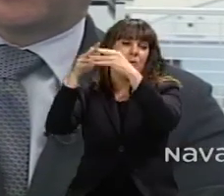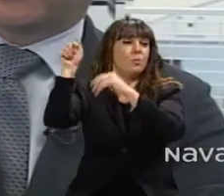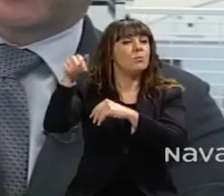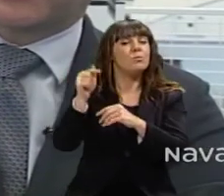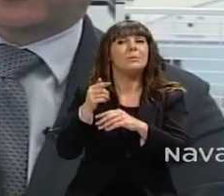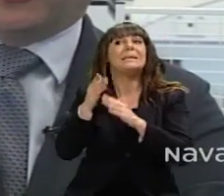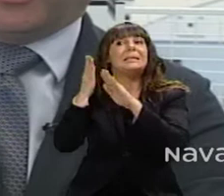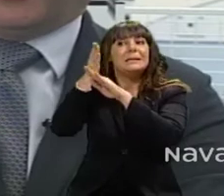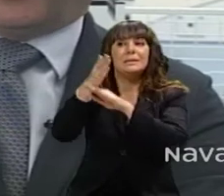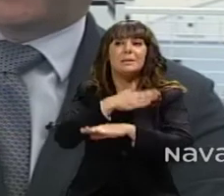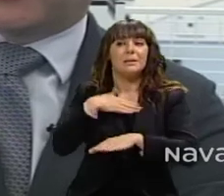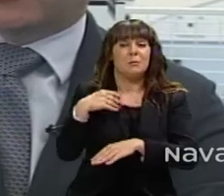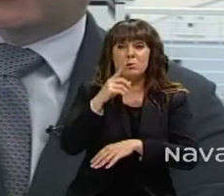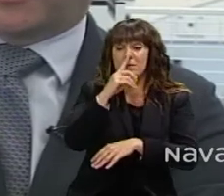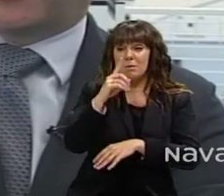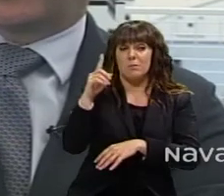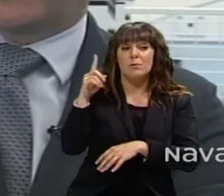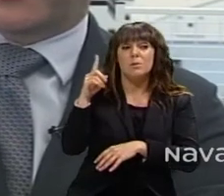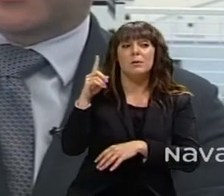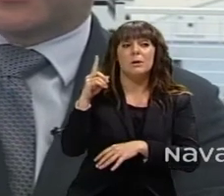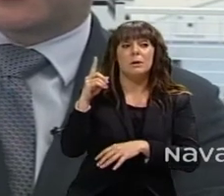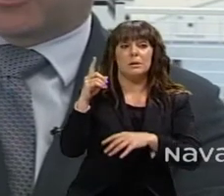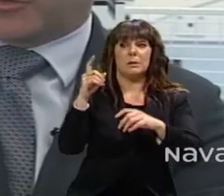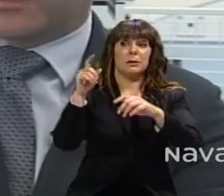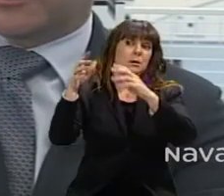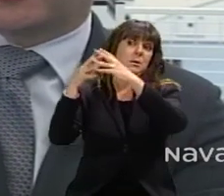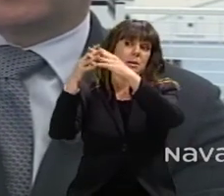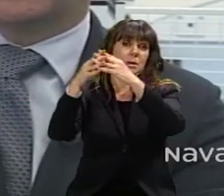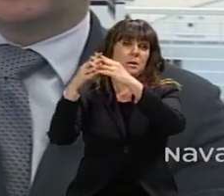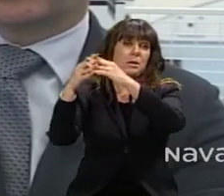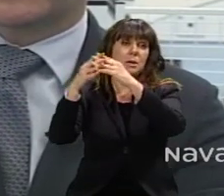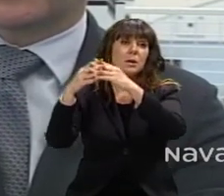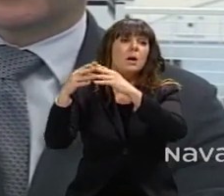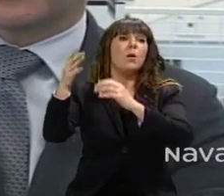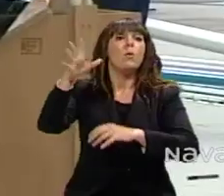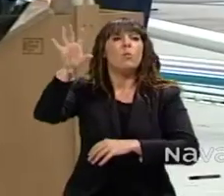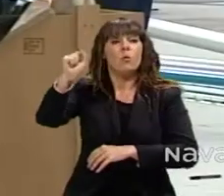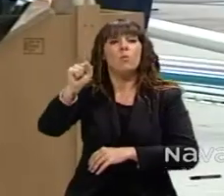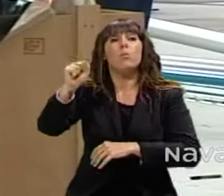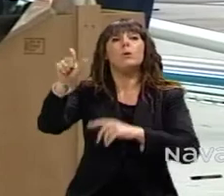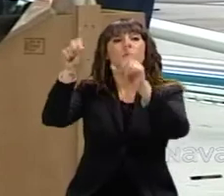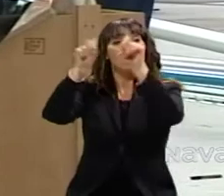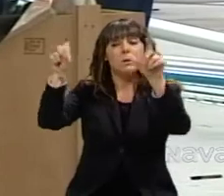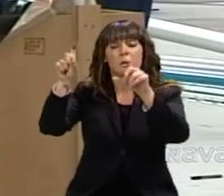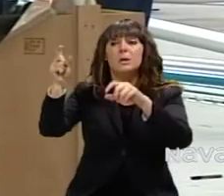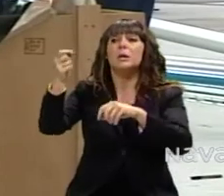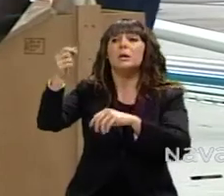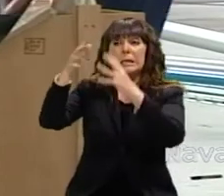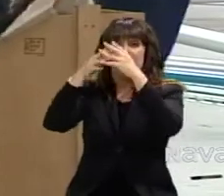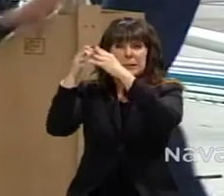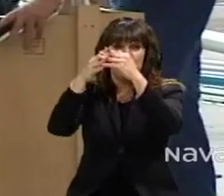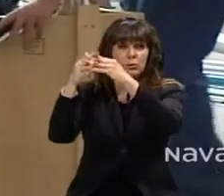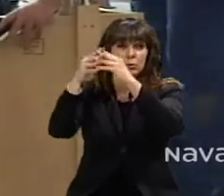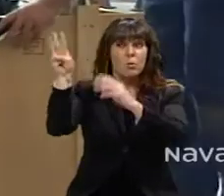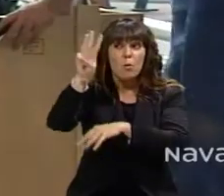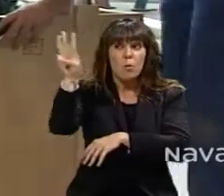americano, el año pasado adquirimos una empresa en el estado de Washington, en el noroeste de Estados Unidos, de alguna